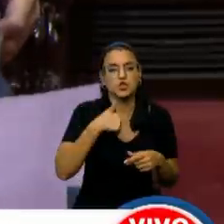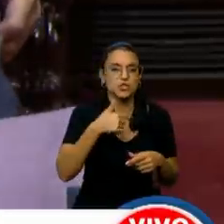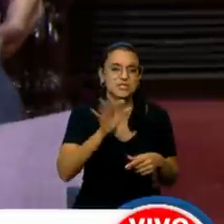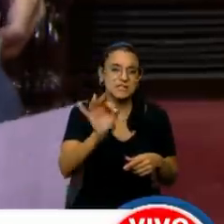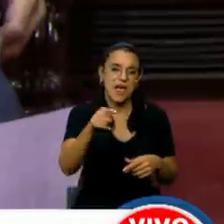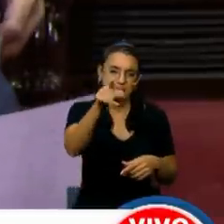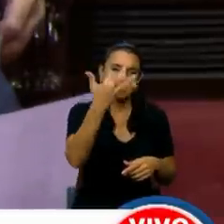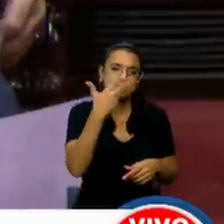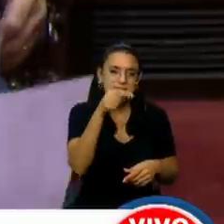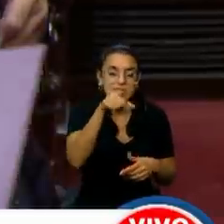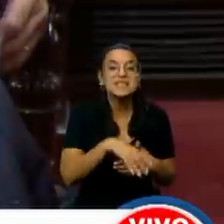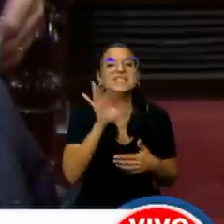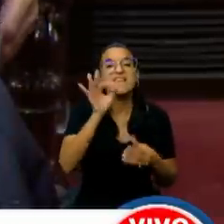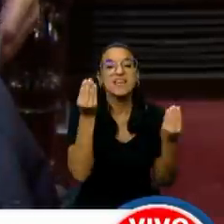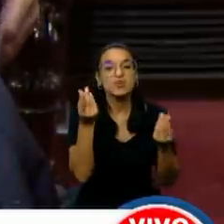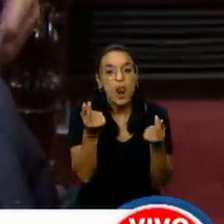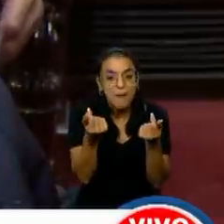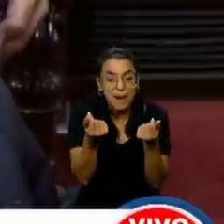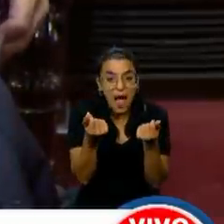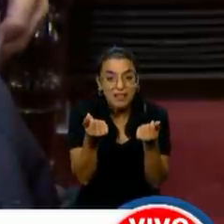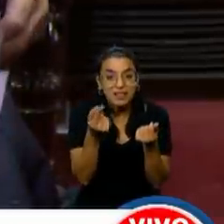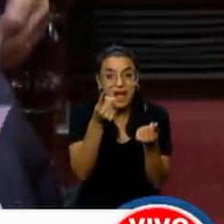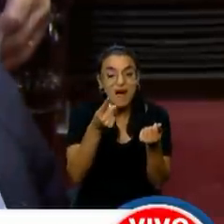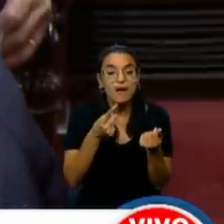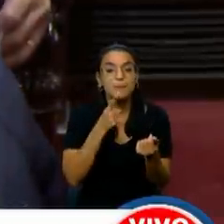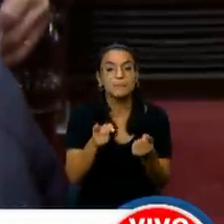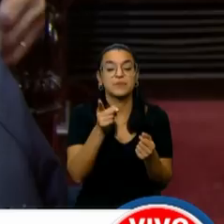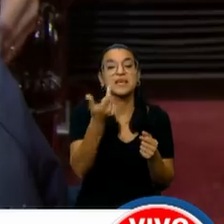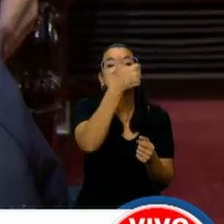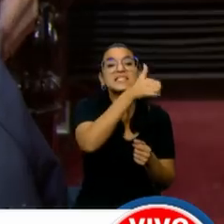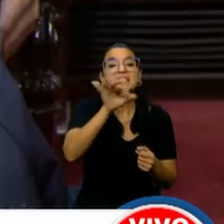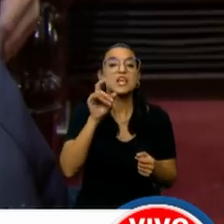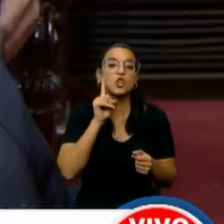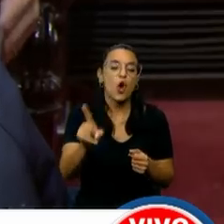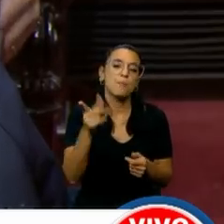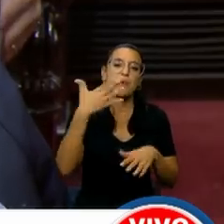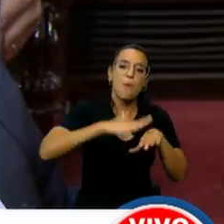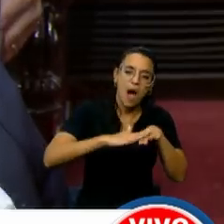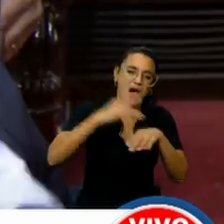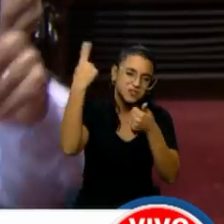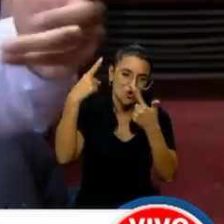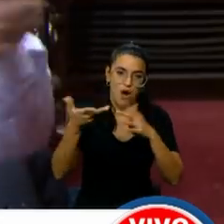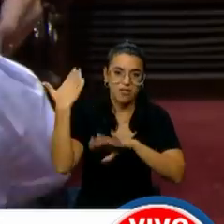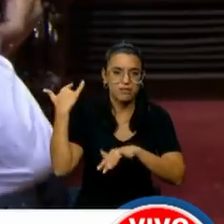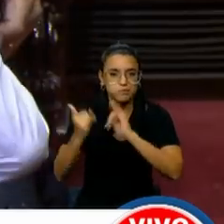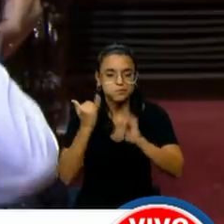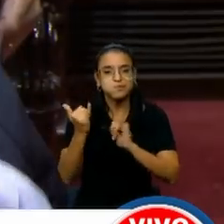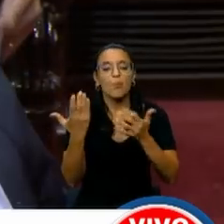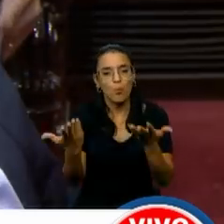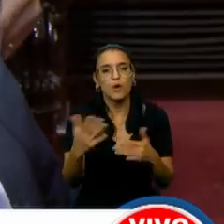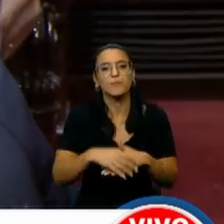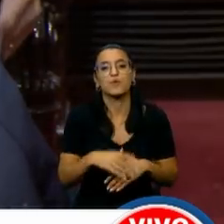gustar esto te sabes qué hacer con la plata estos 600.000 de básicos y todo eso bueno resulta que hace